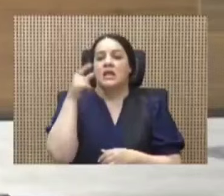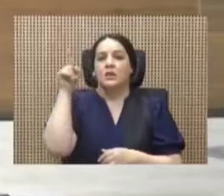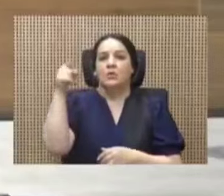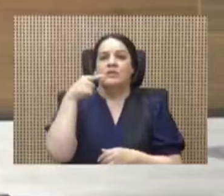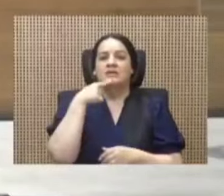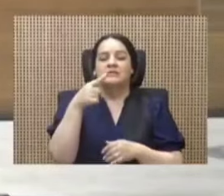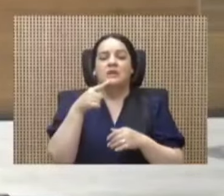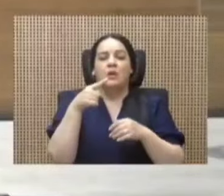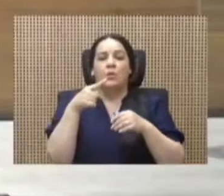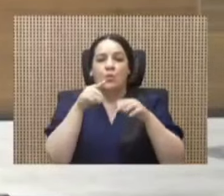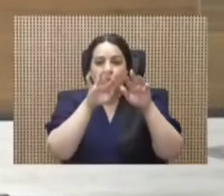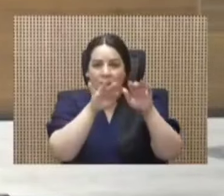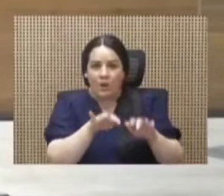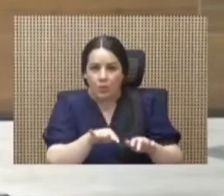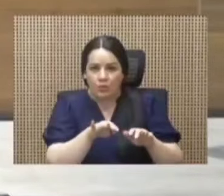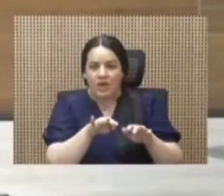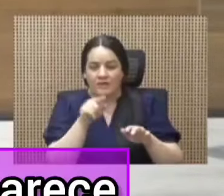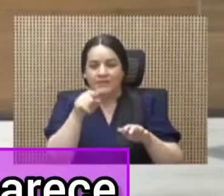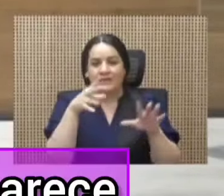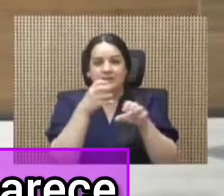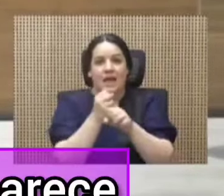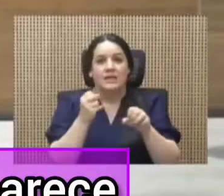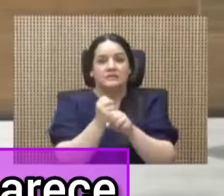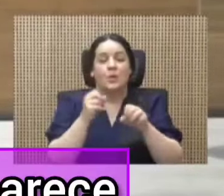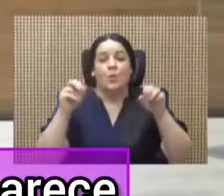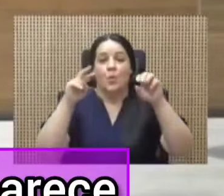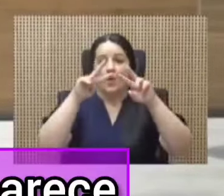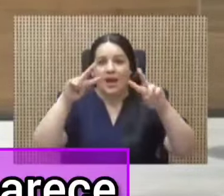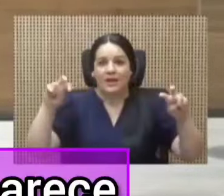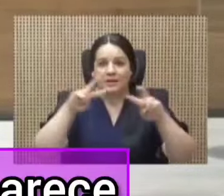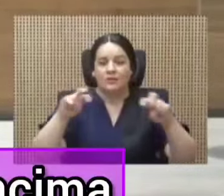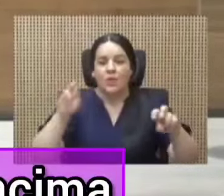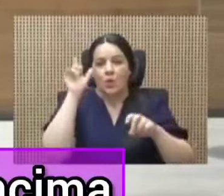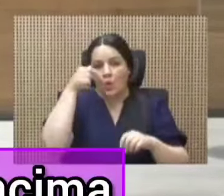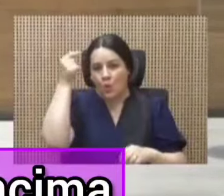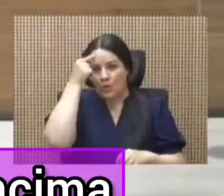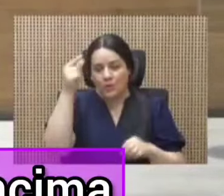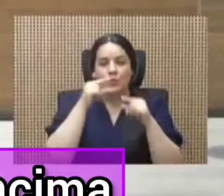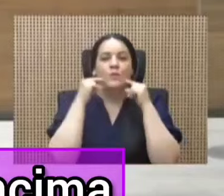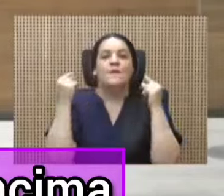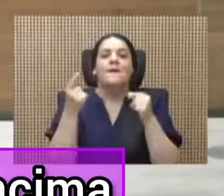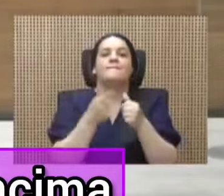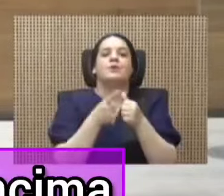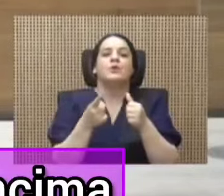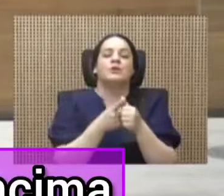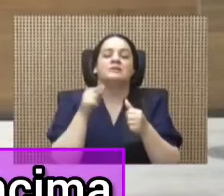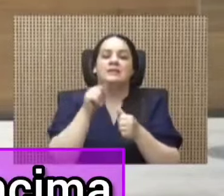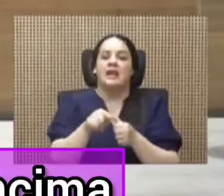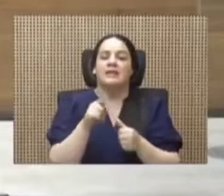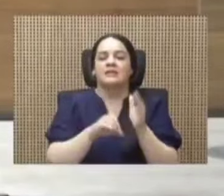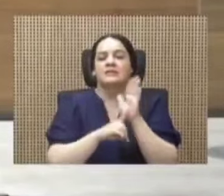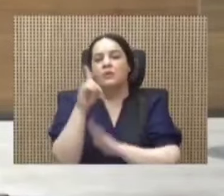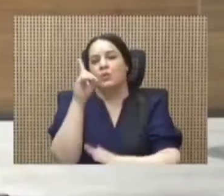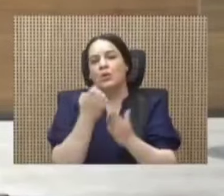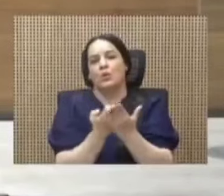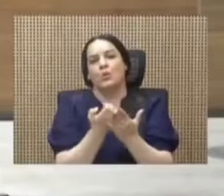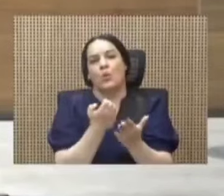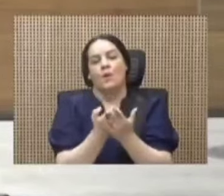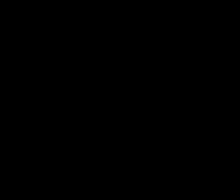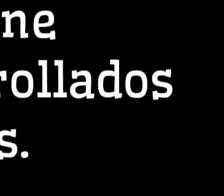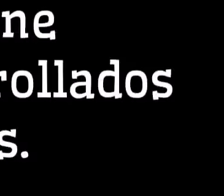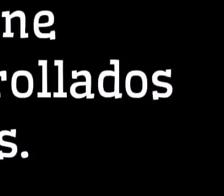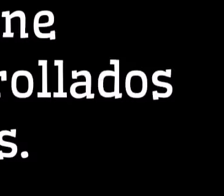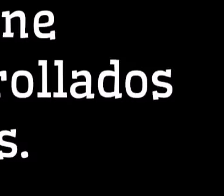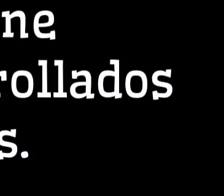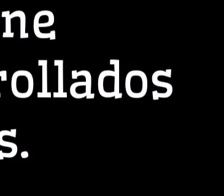eh se se hace un análisis de que el gobierno de Rodrigo Chávez parece priorizar el desarrollo económico por encima del resguardo